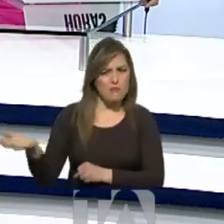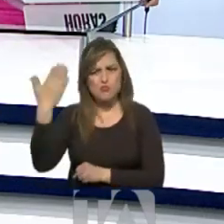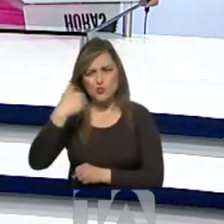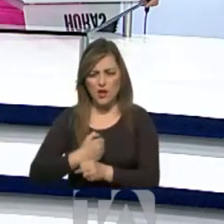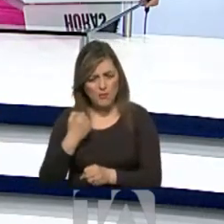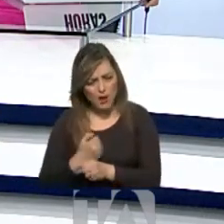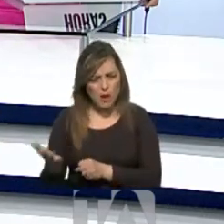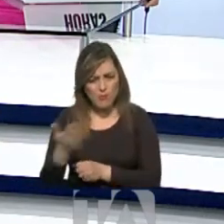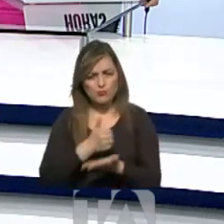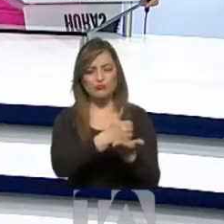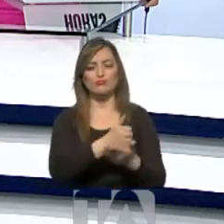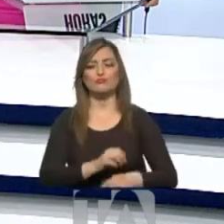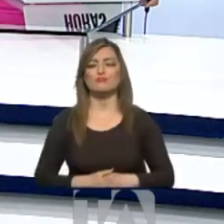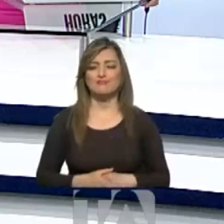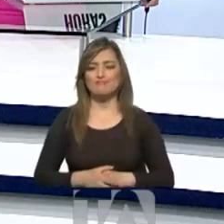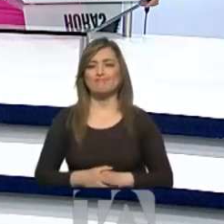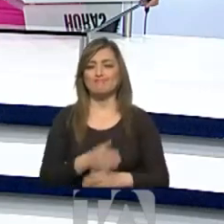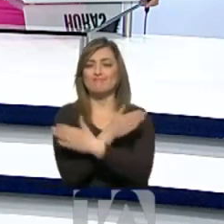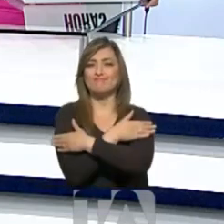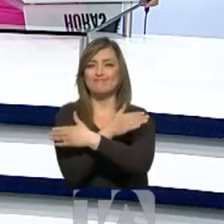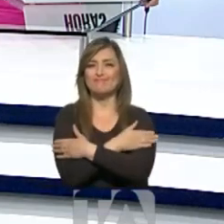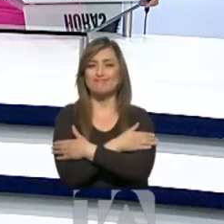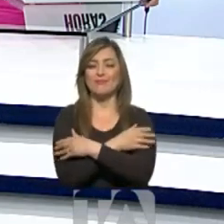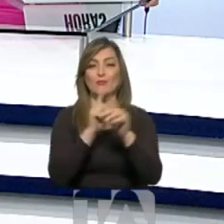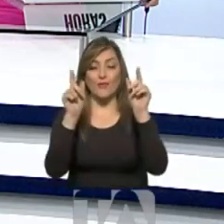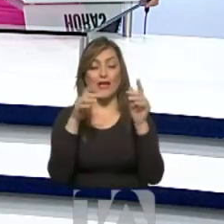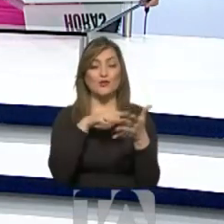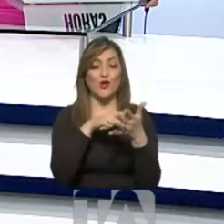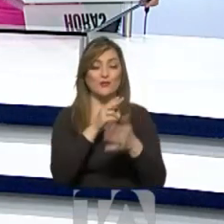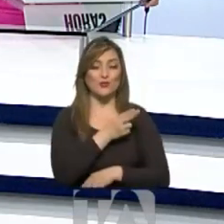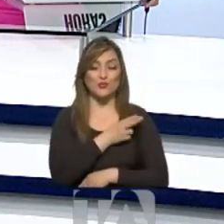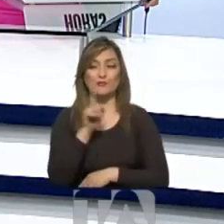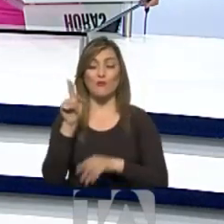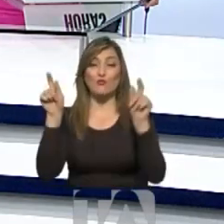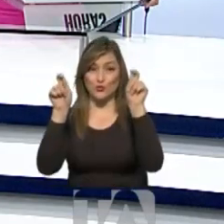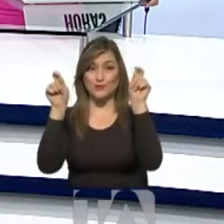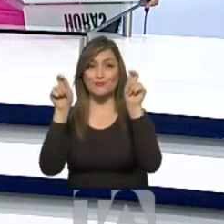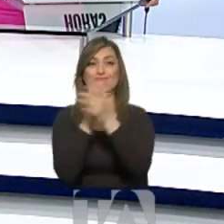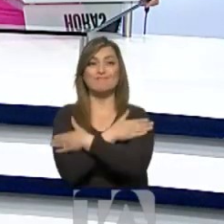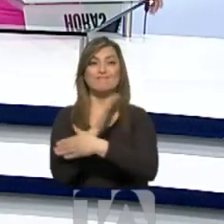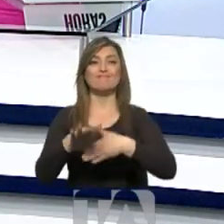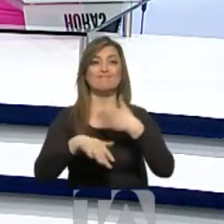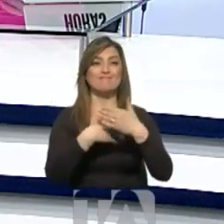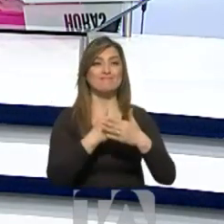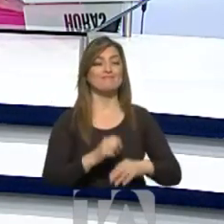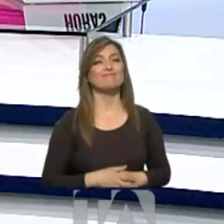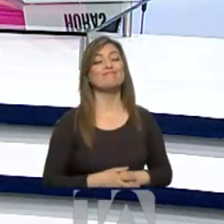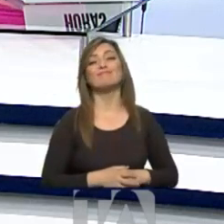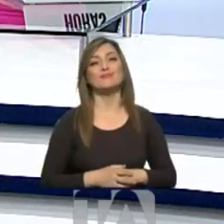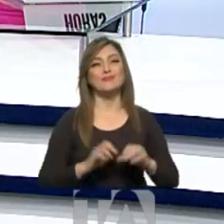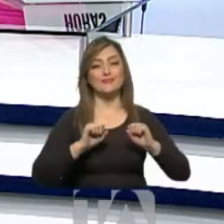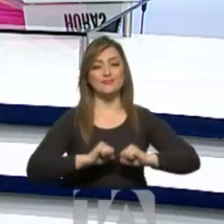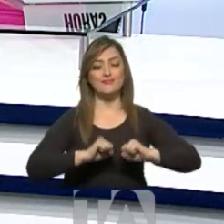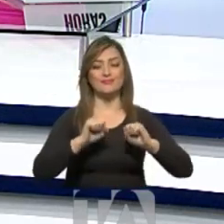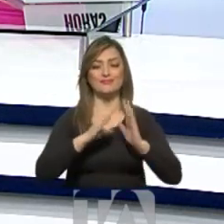a unir para apoyar. Qué bueno, así que felicitaciones a la Academia y también a esta fundación. Así es, felicitaciones a todos ellos y esperamos que también